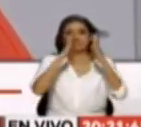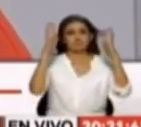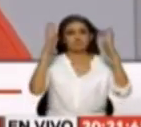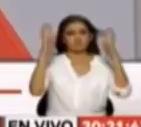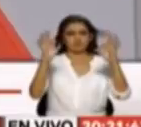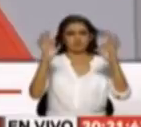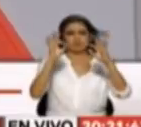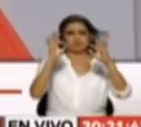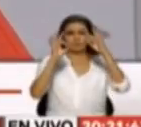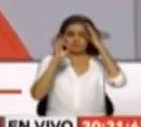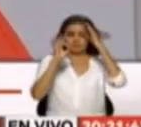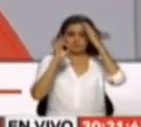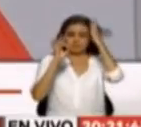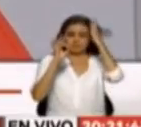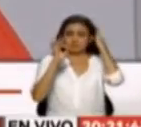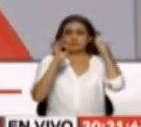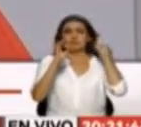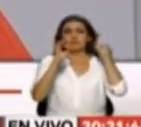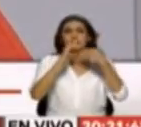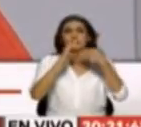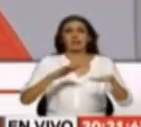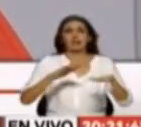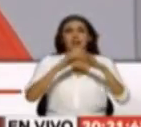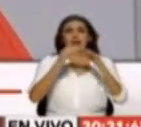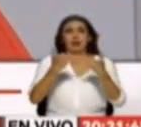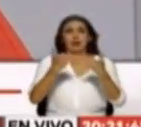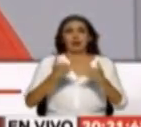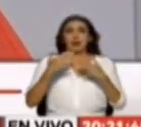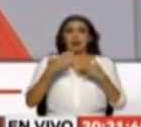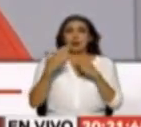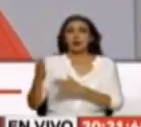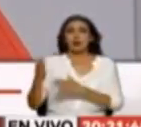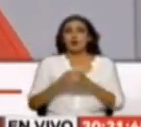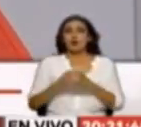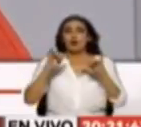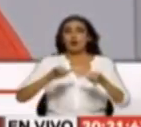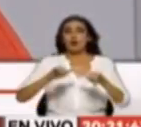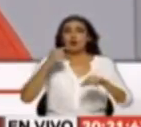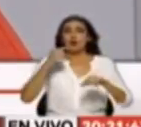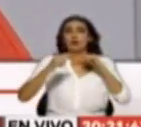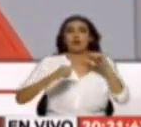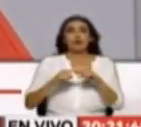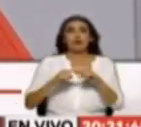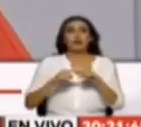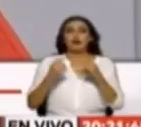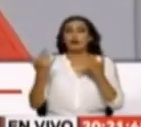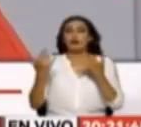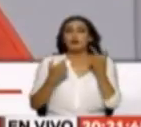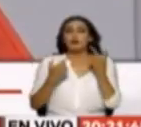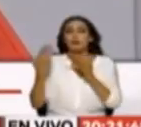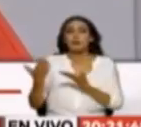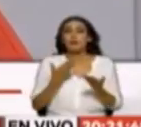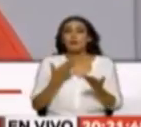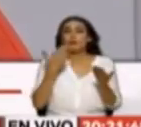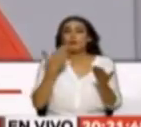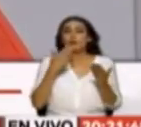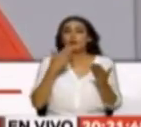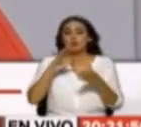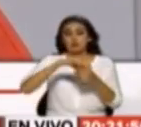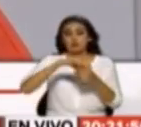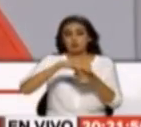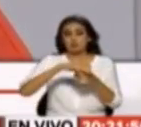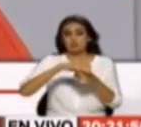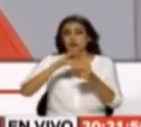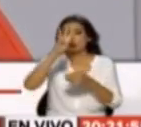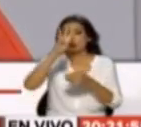el seguimiento y la coordinación interinstitucional para la aplicación y el arranque del proceso de consulta popular, que